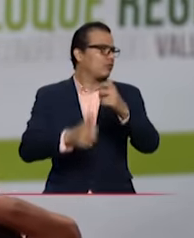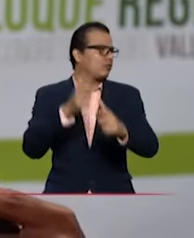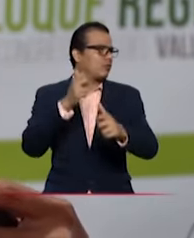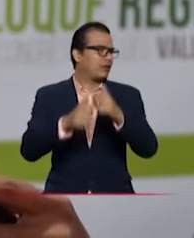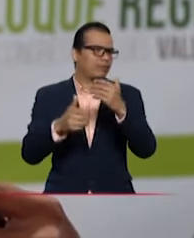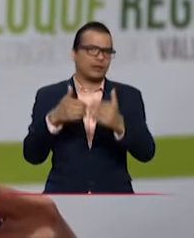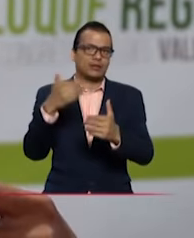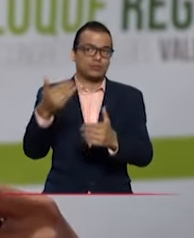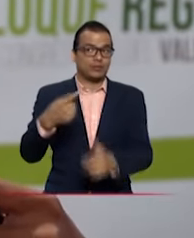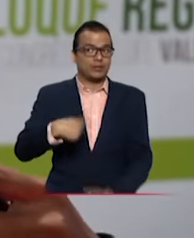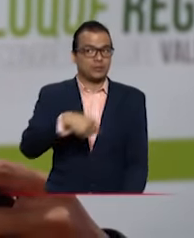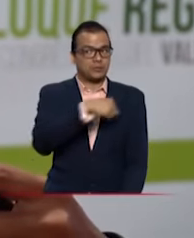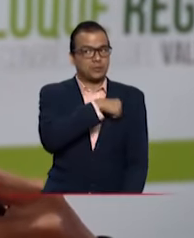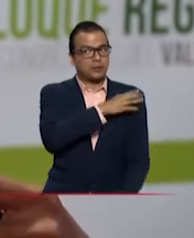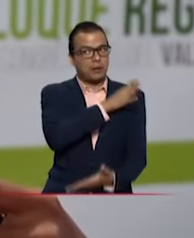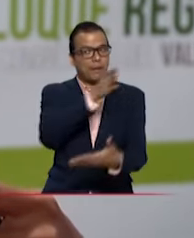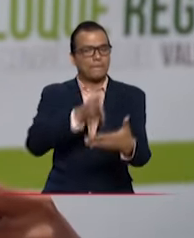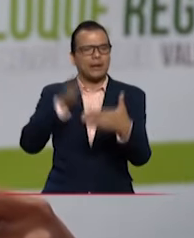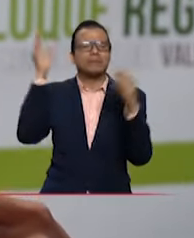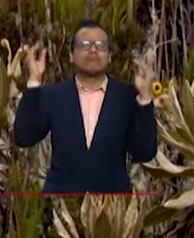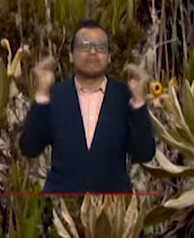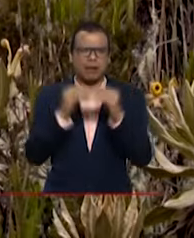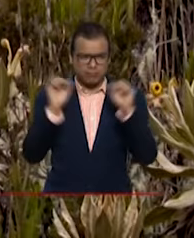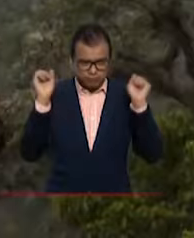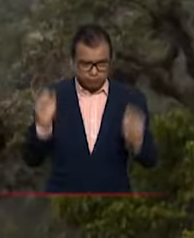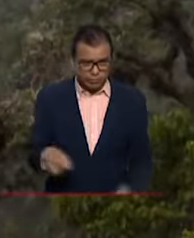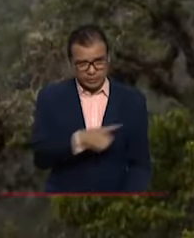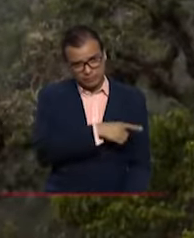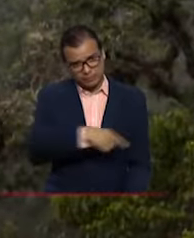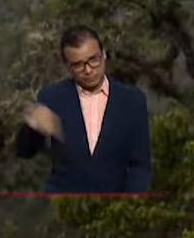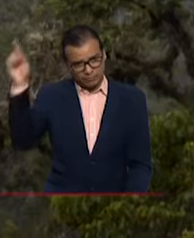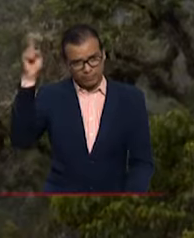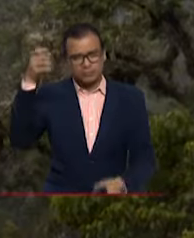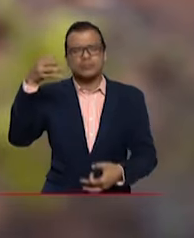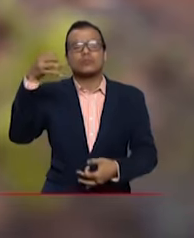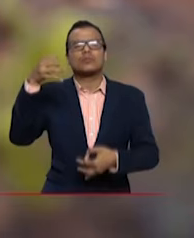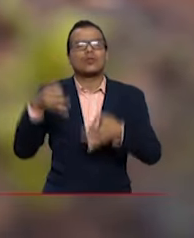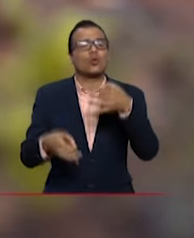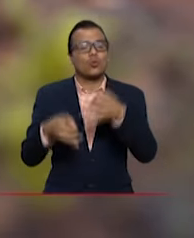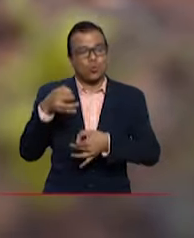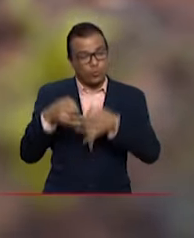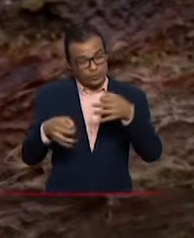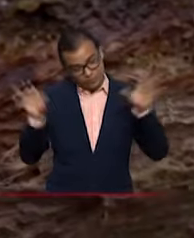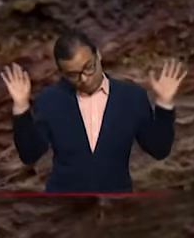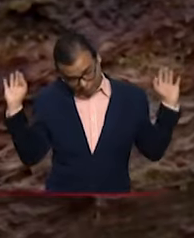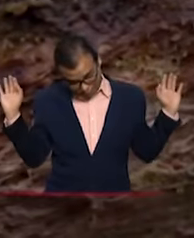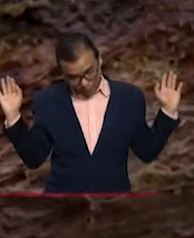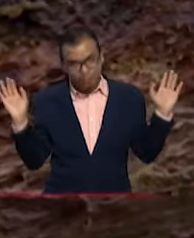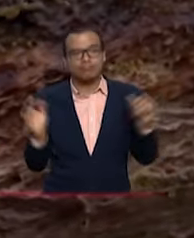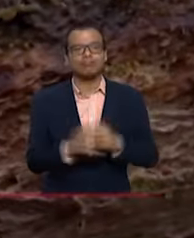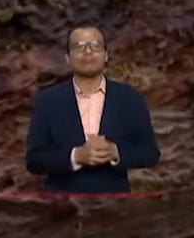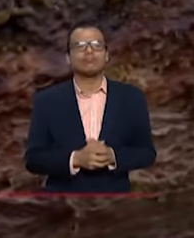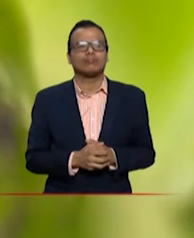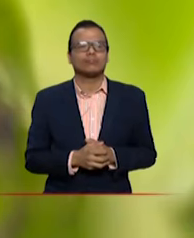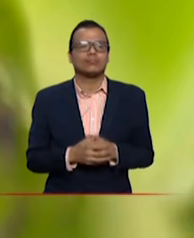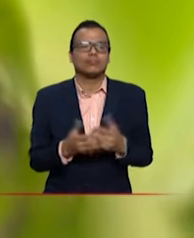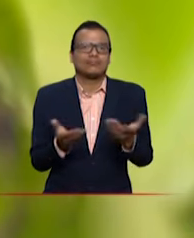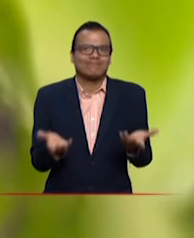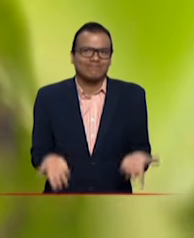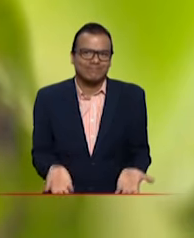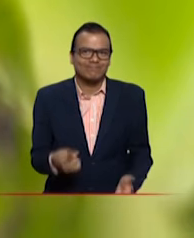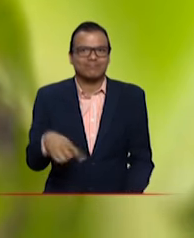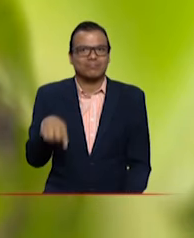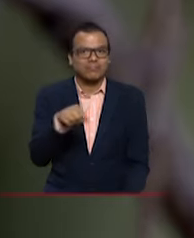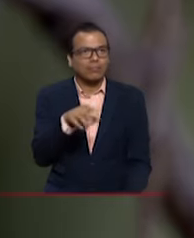autoridad ambiental, sino a nivel penal también, porque cualquier daño a los recursos naturales conlleva una investigación penal. Así que no se